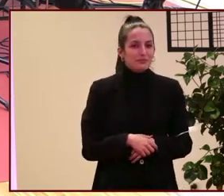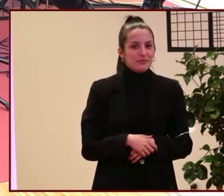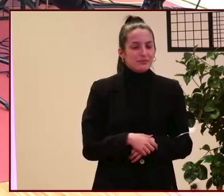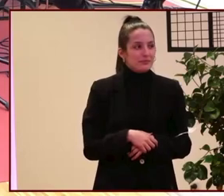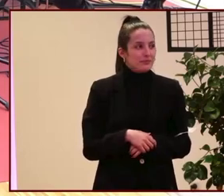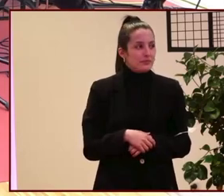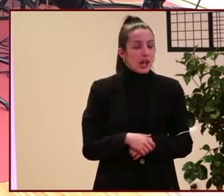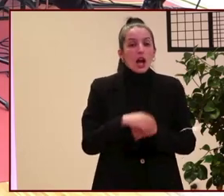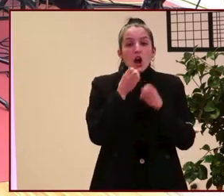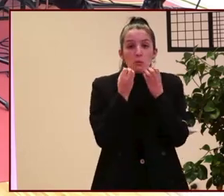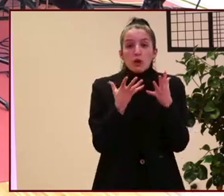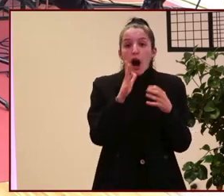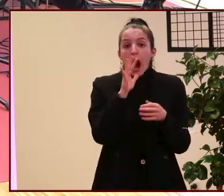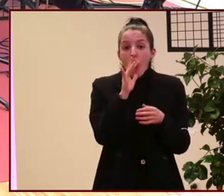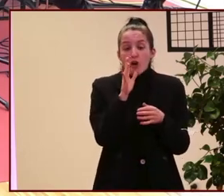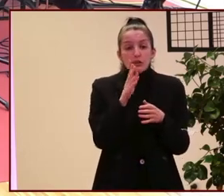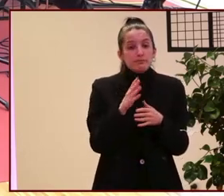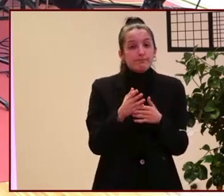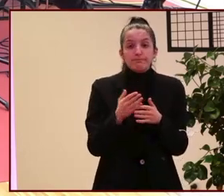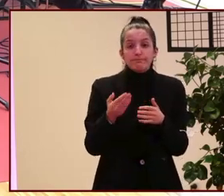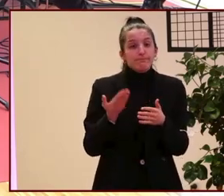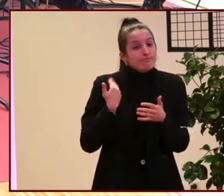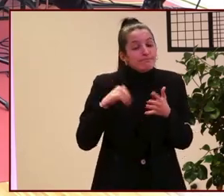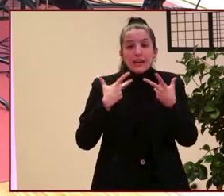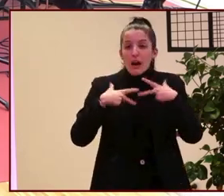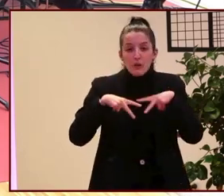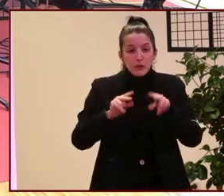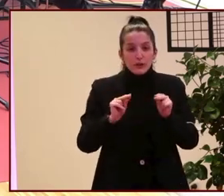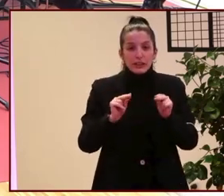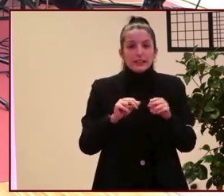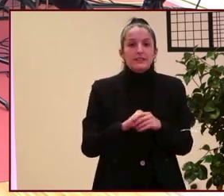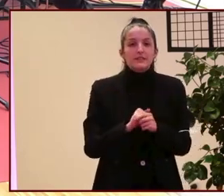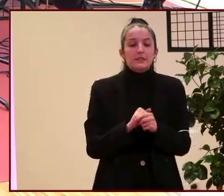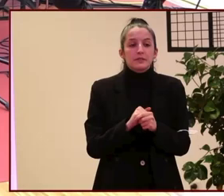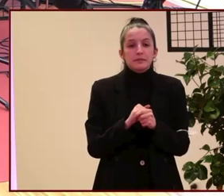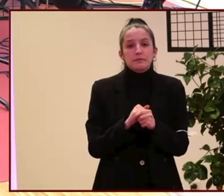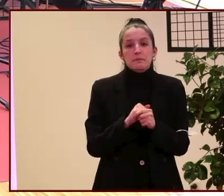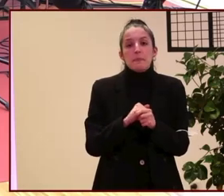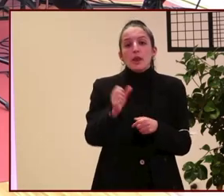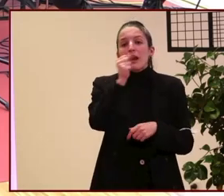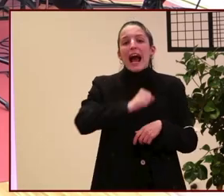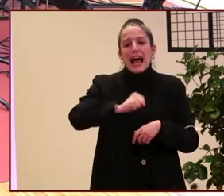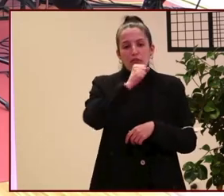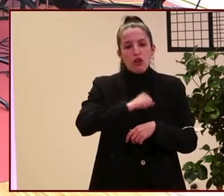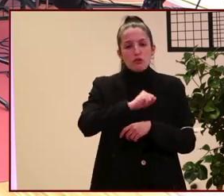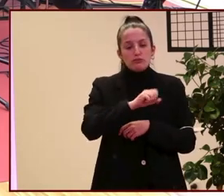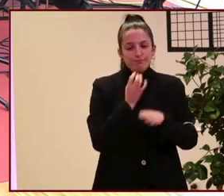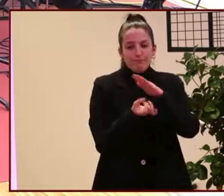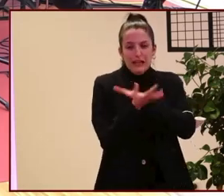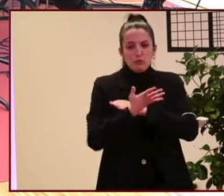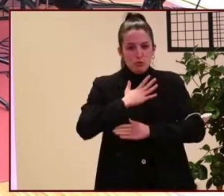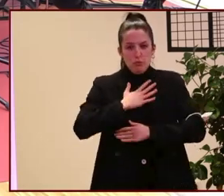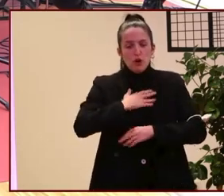muy rematar rematar con una pequeña de composición propia que se llamó trovador